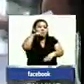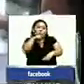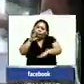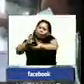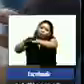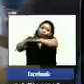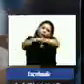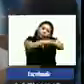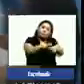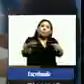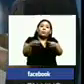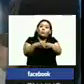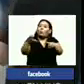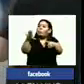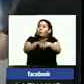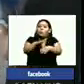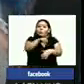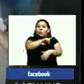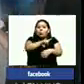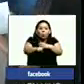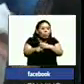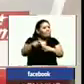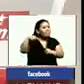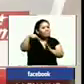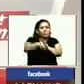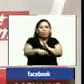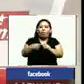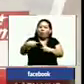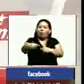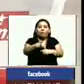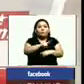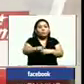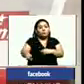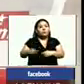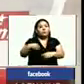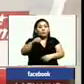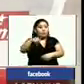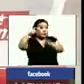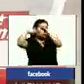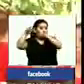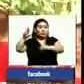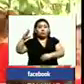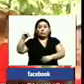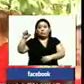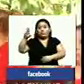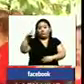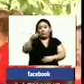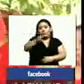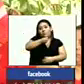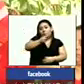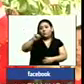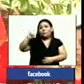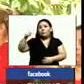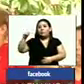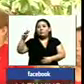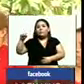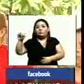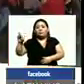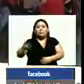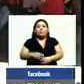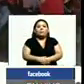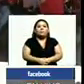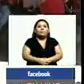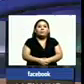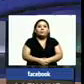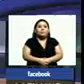llamado a que el FMLN no profundice la situación. Con imágenes de Ricardo Tobar, Inmar Batres, Noticiero Hecho.